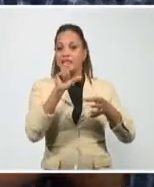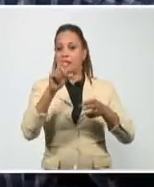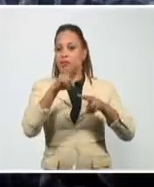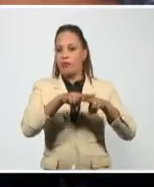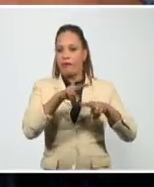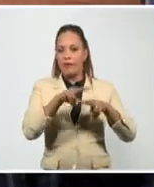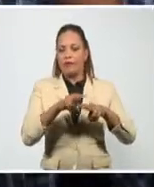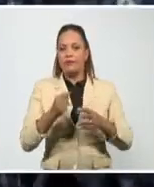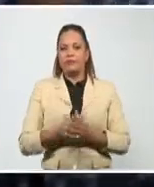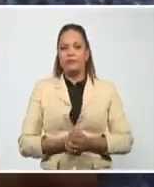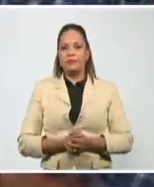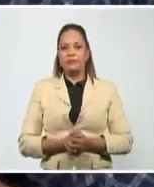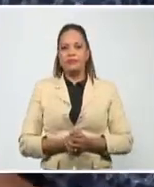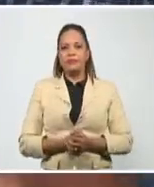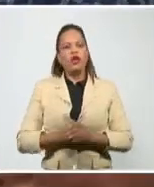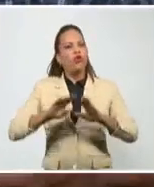hipercríticos,